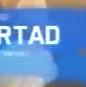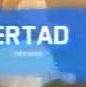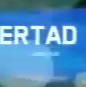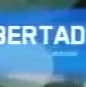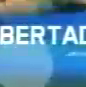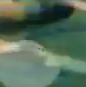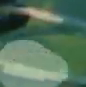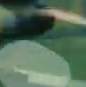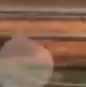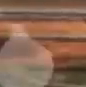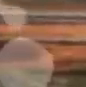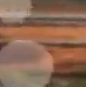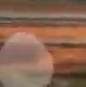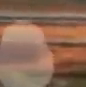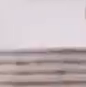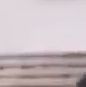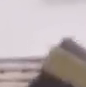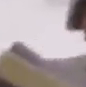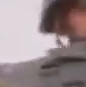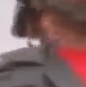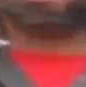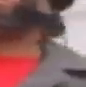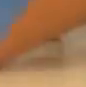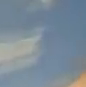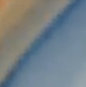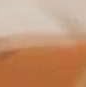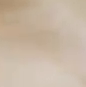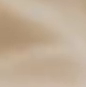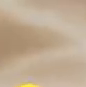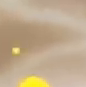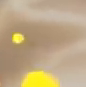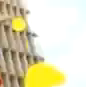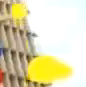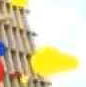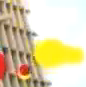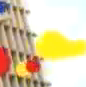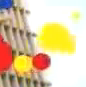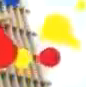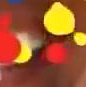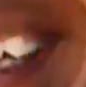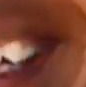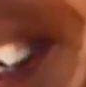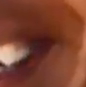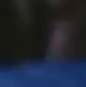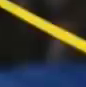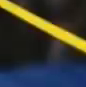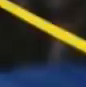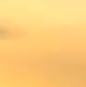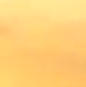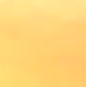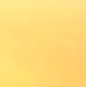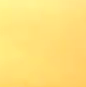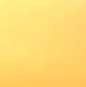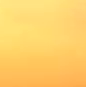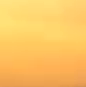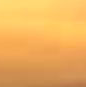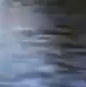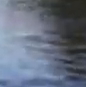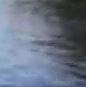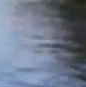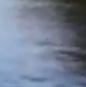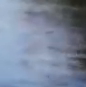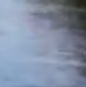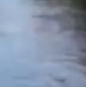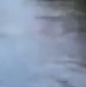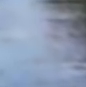ha culminado esta transmisión conjunta de radio y televisión gracias por su atención